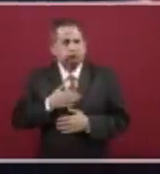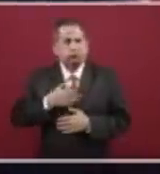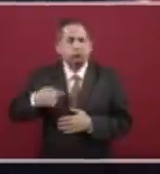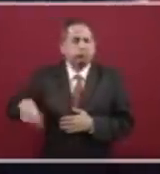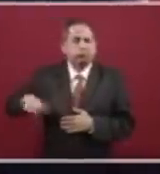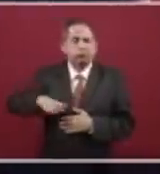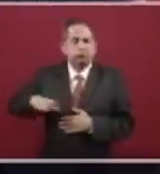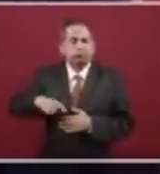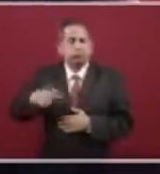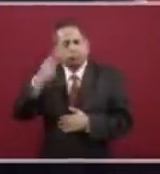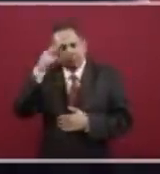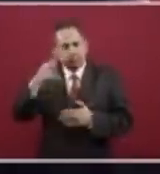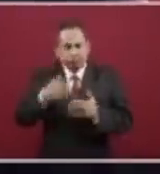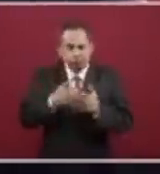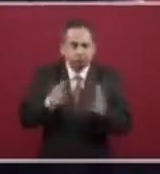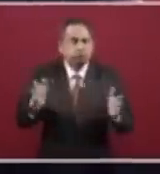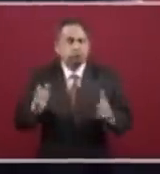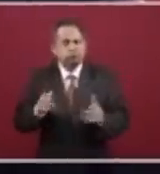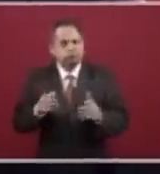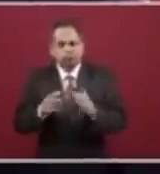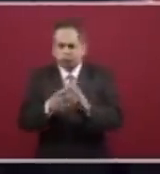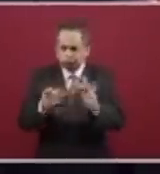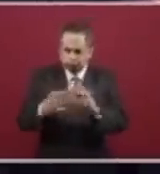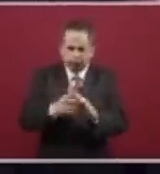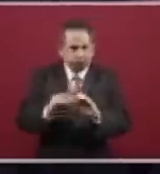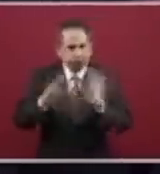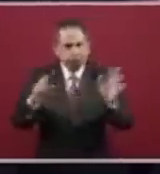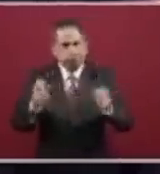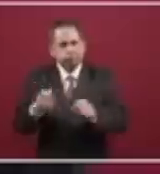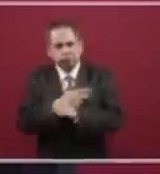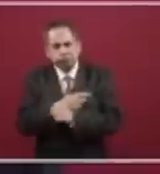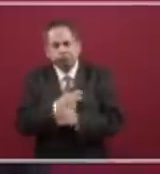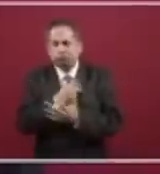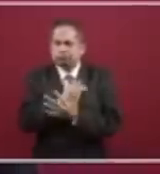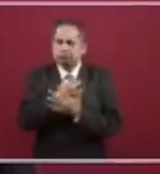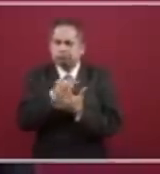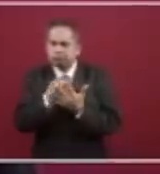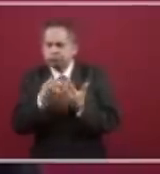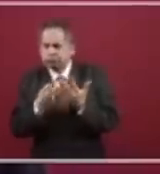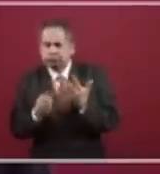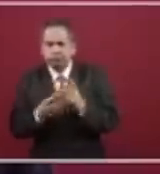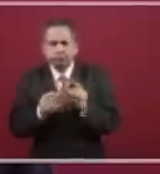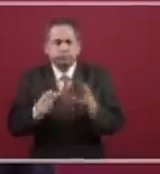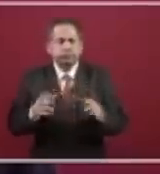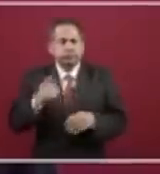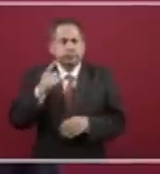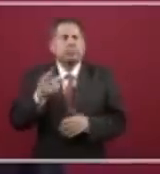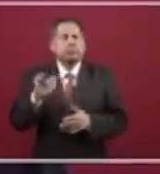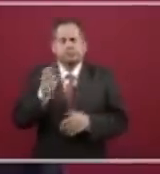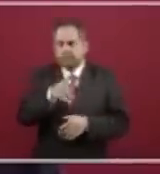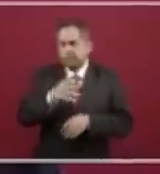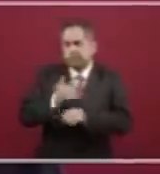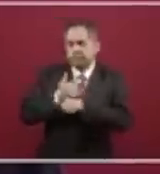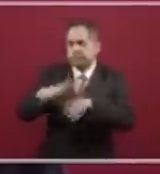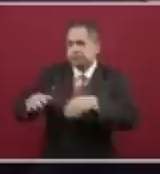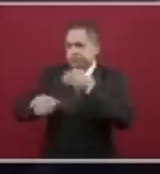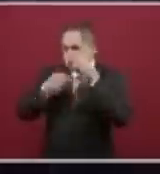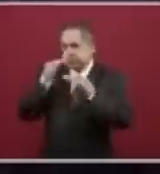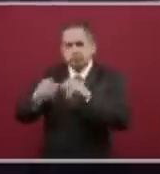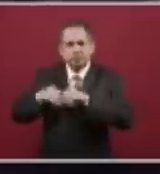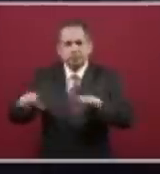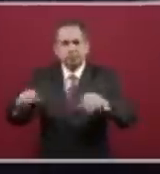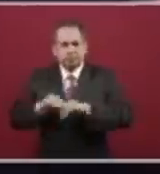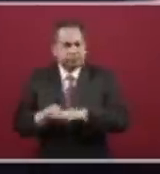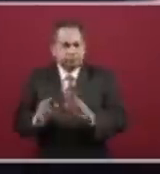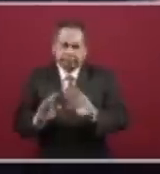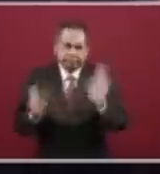disposición de aclarar y de informar sobre los sucedidos y desde